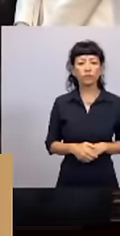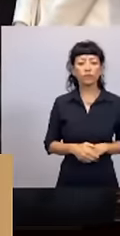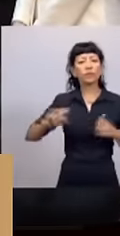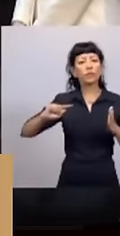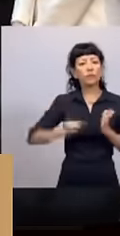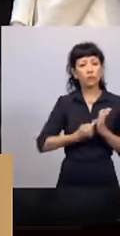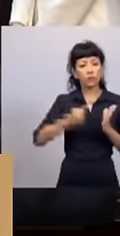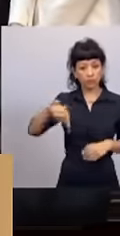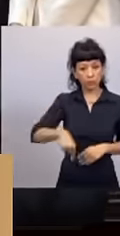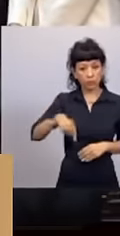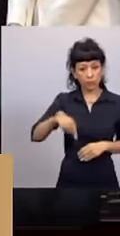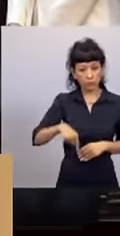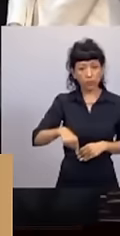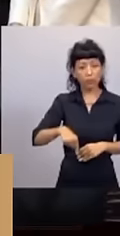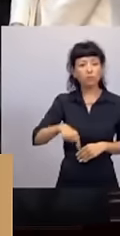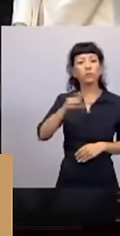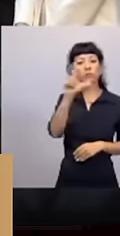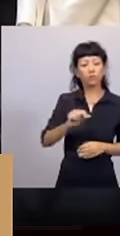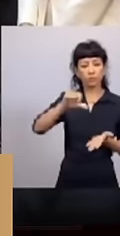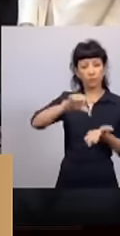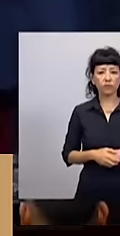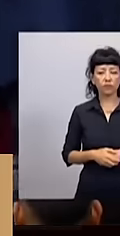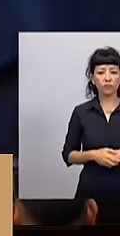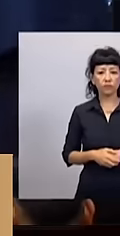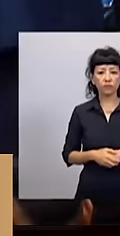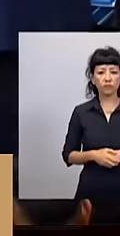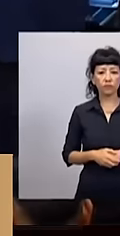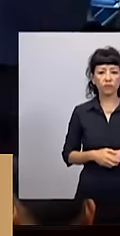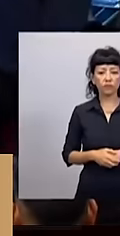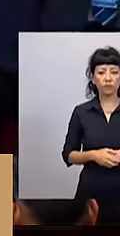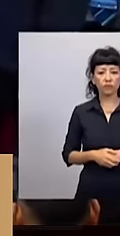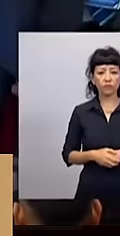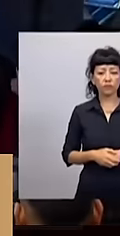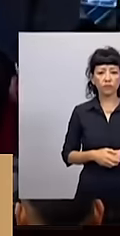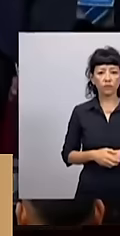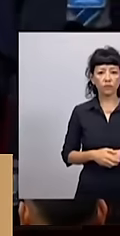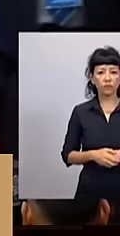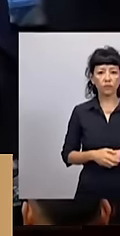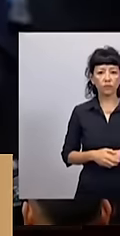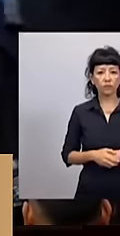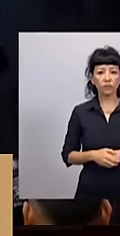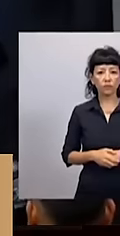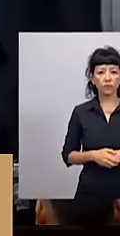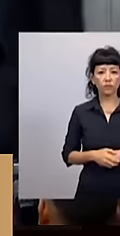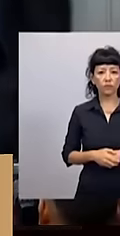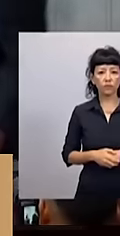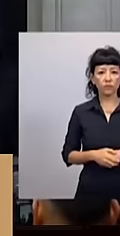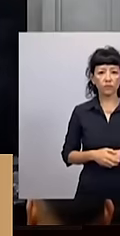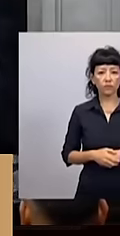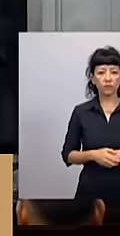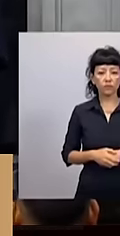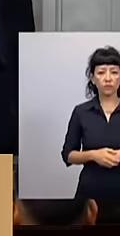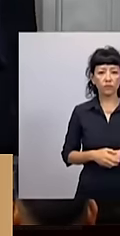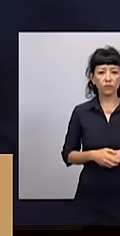a eso, ¿no? Y digamos que el modelo se replique en otros países al sur de Río Grande. Pero no solo allí, yo creo que debemos